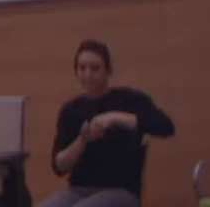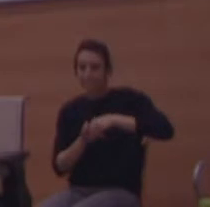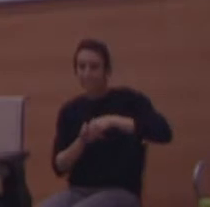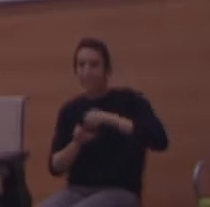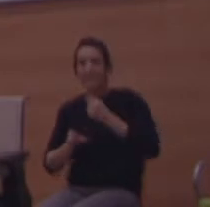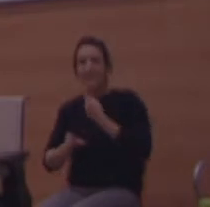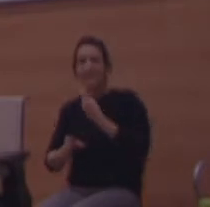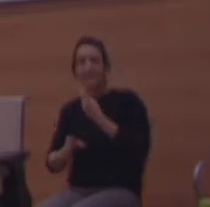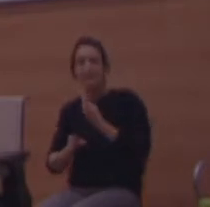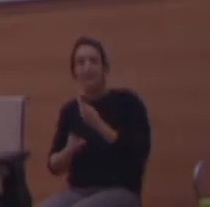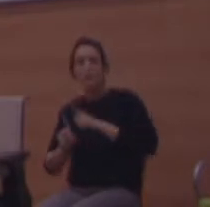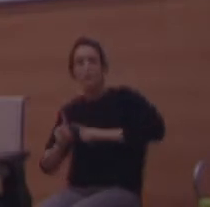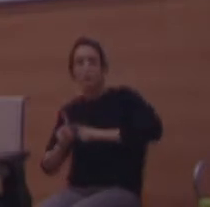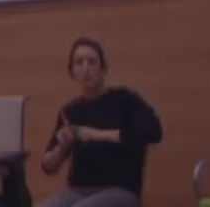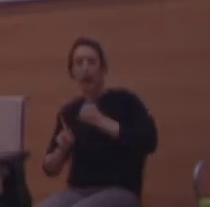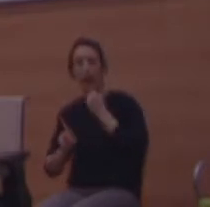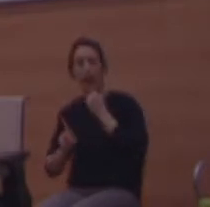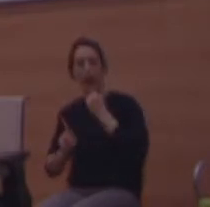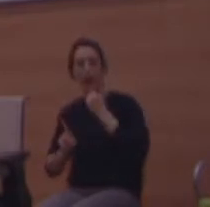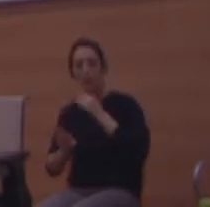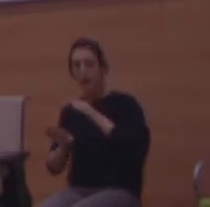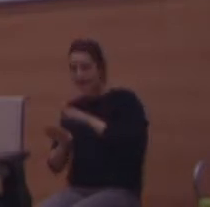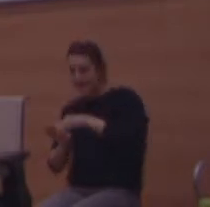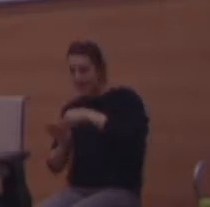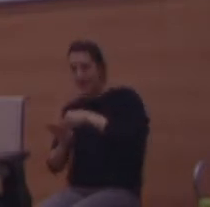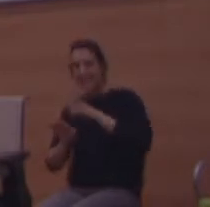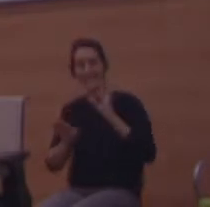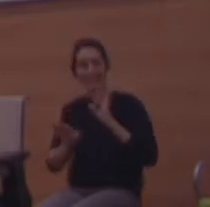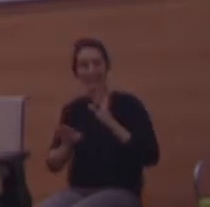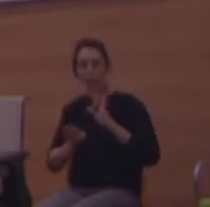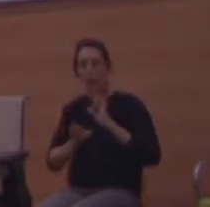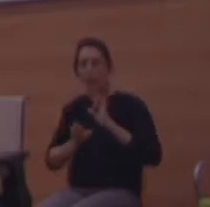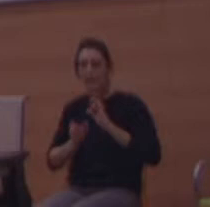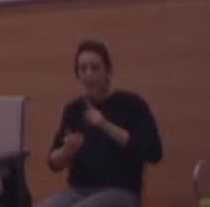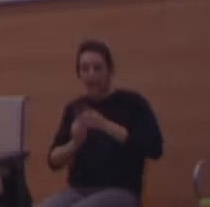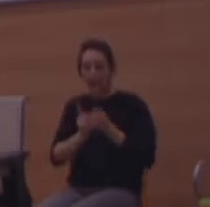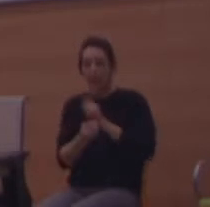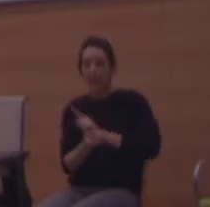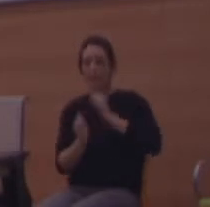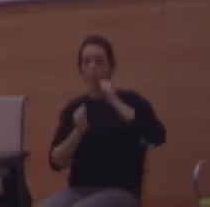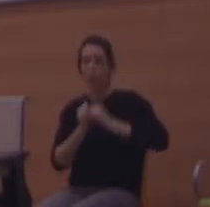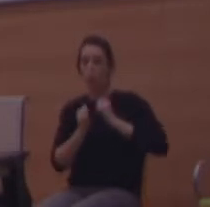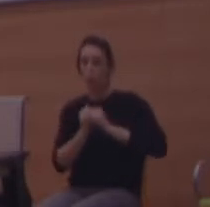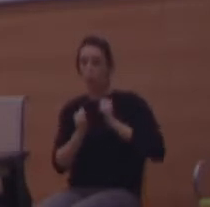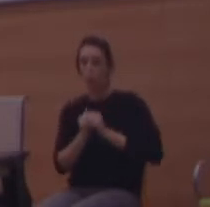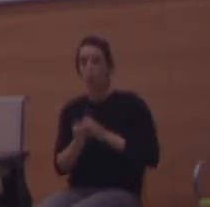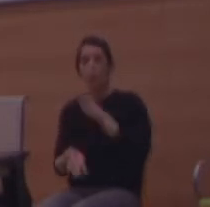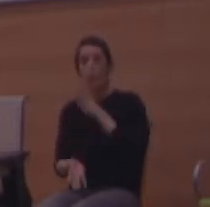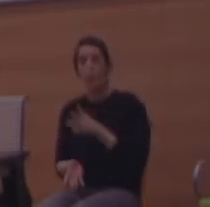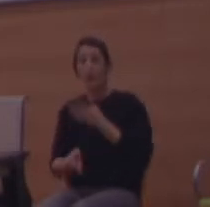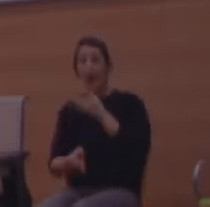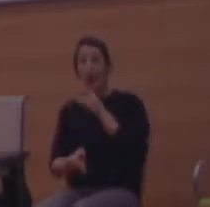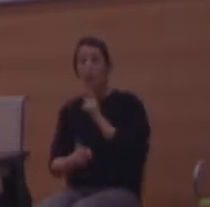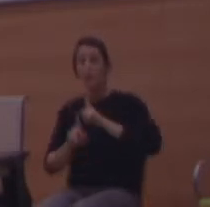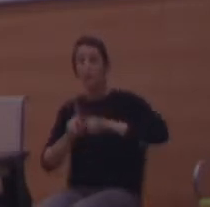algo que nos sirva para que esa silicona se endurezca. ¿Por qué ahora mismo se están